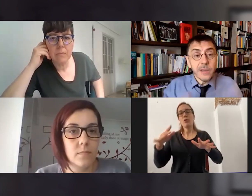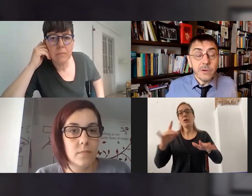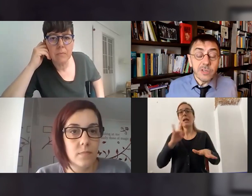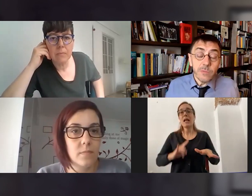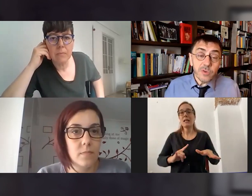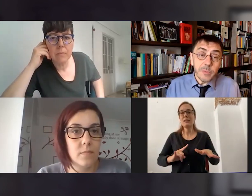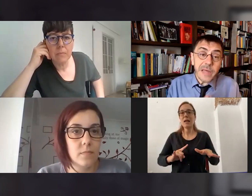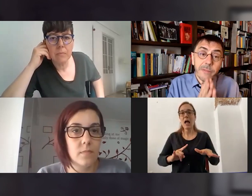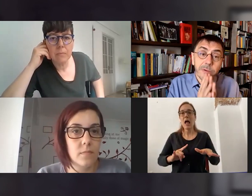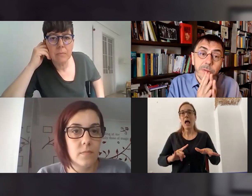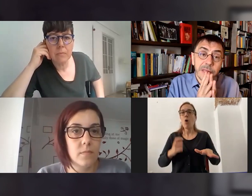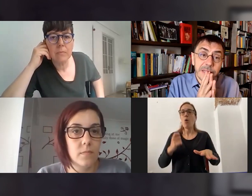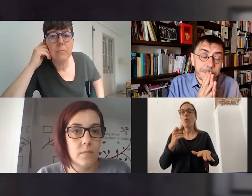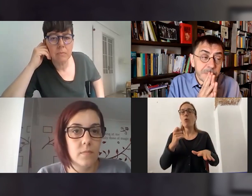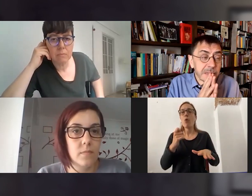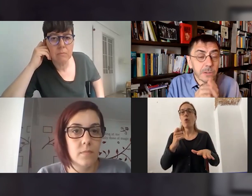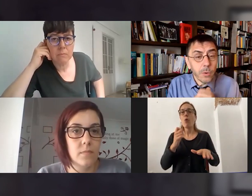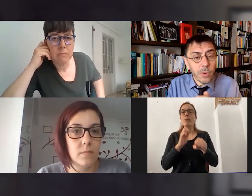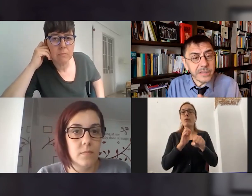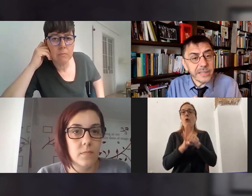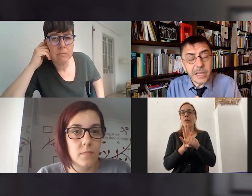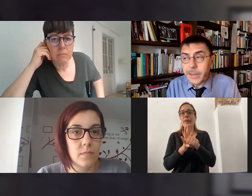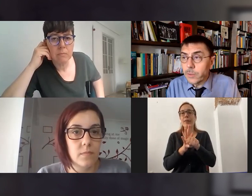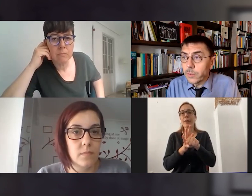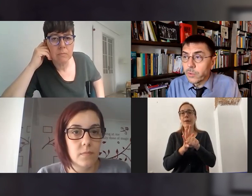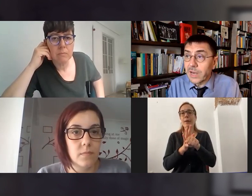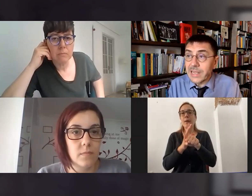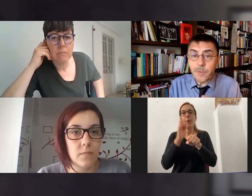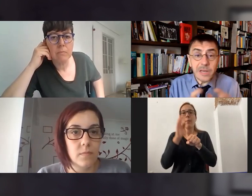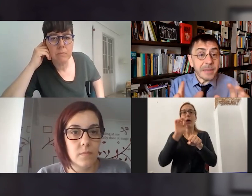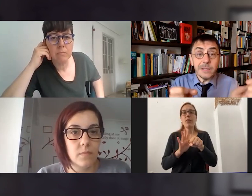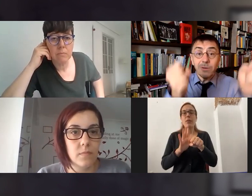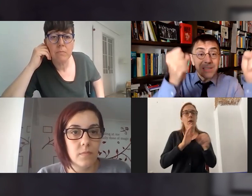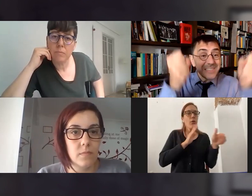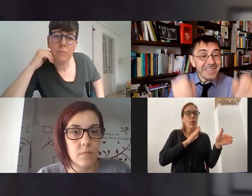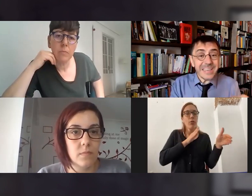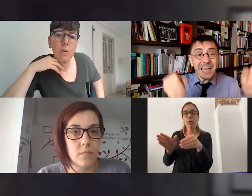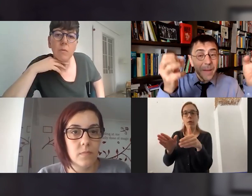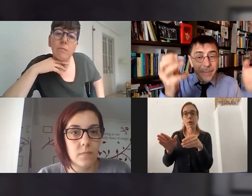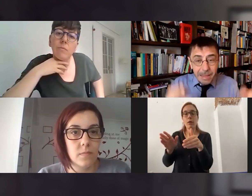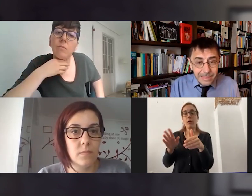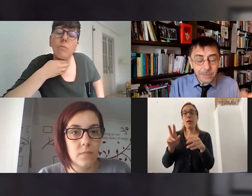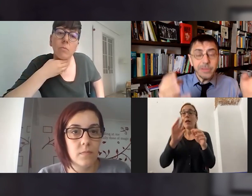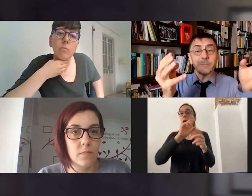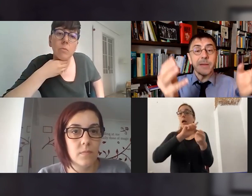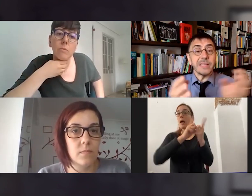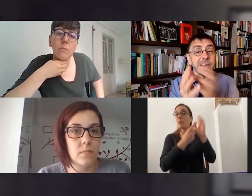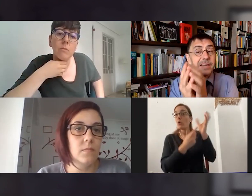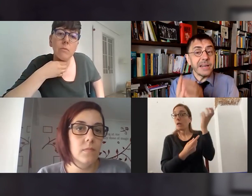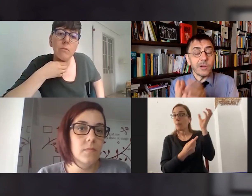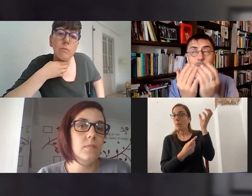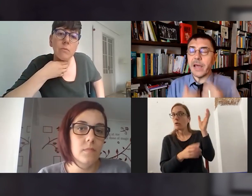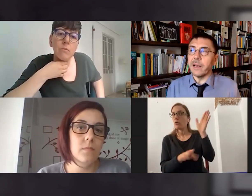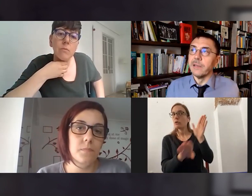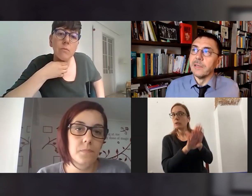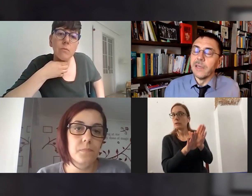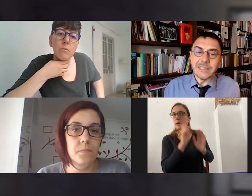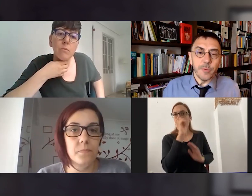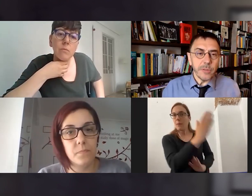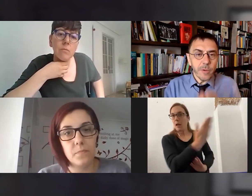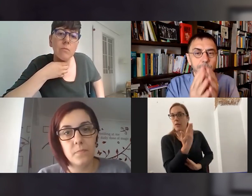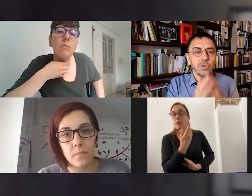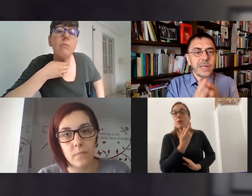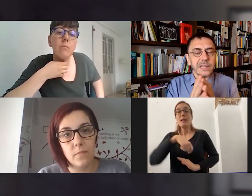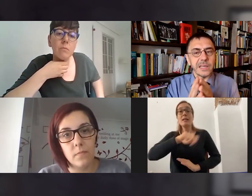COVID-19 nos hemos olvidado, ¿no?, de todo lo que tiene que ver con el cambio climático y sigue amenazando, y España tiene que recuperar